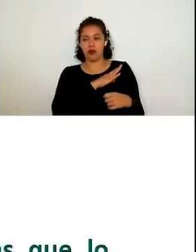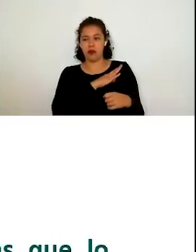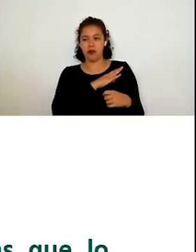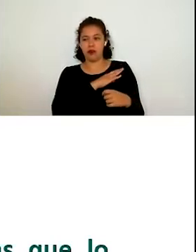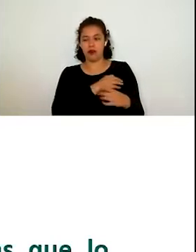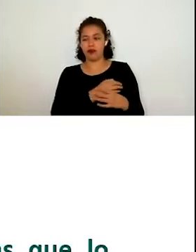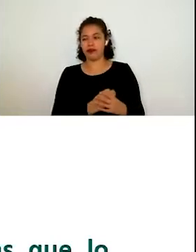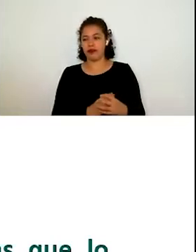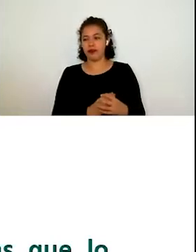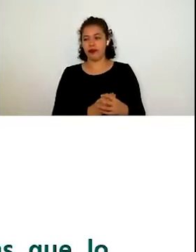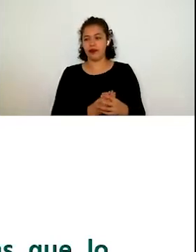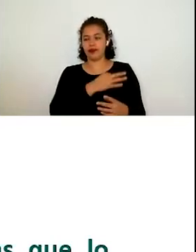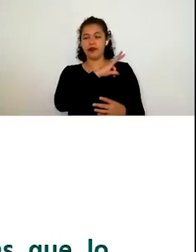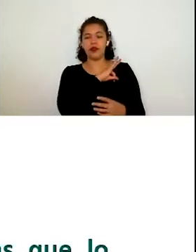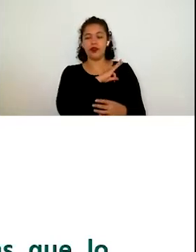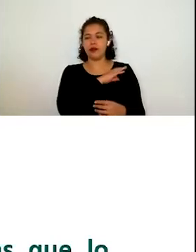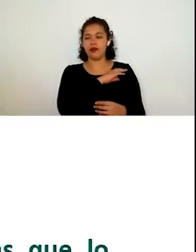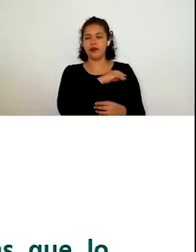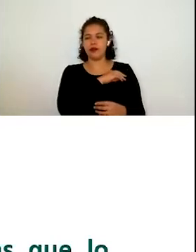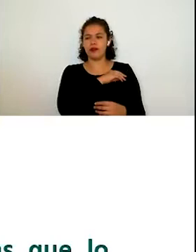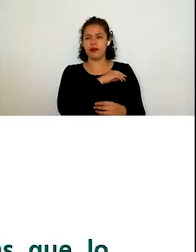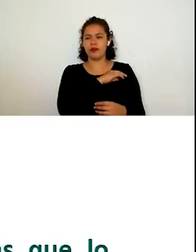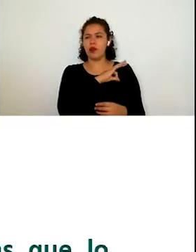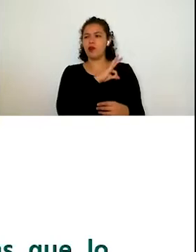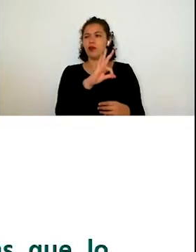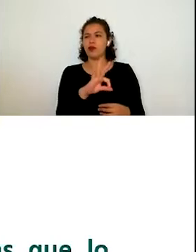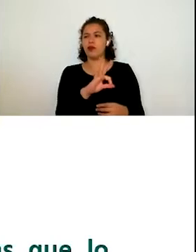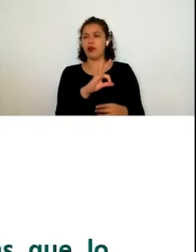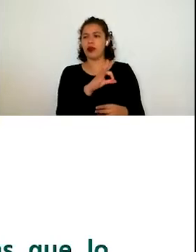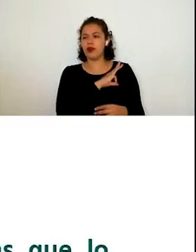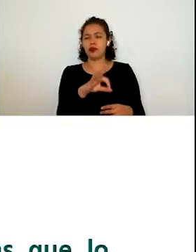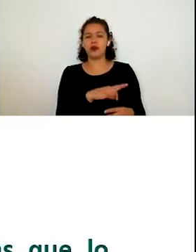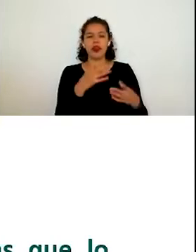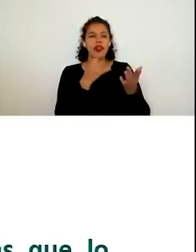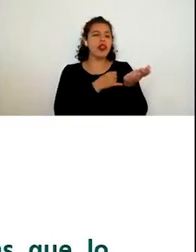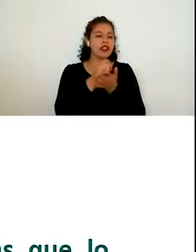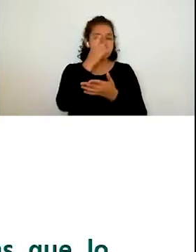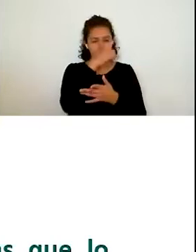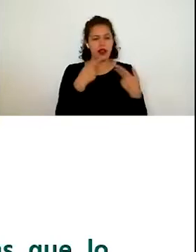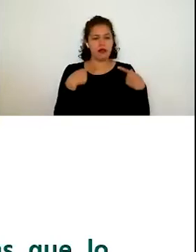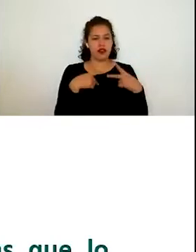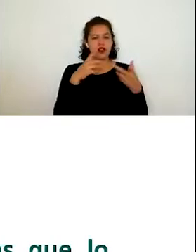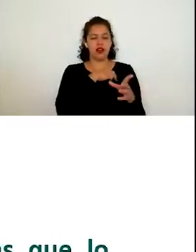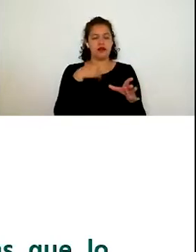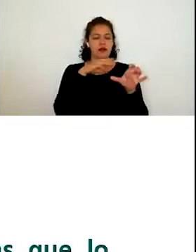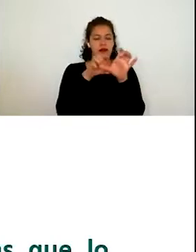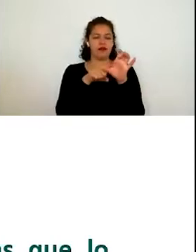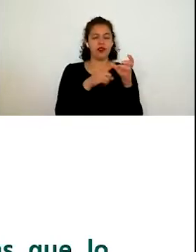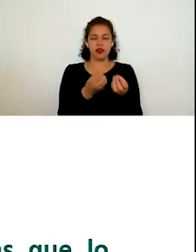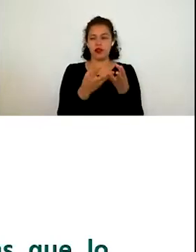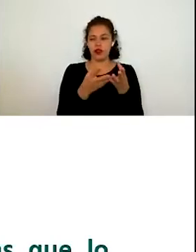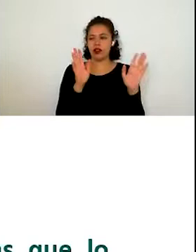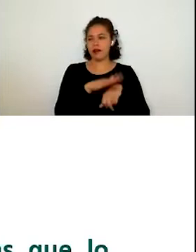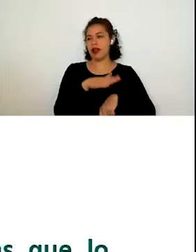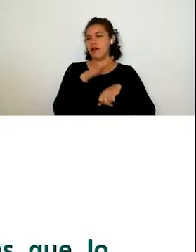o la denominación de los cargos que van a integrar el patronato. Lo más común o por prácticas corporativas